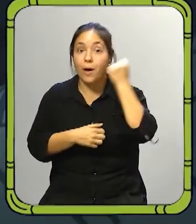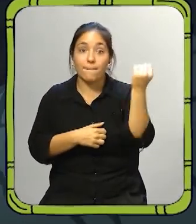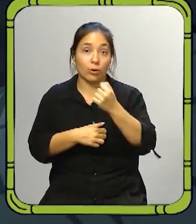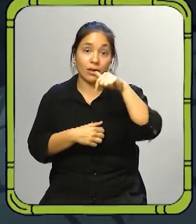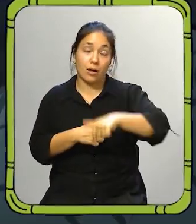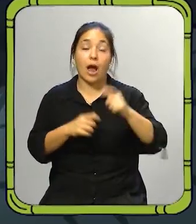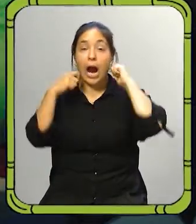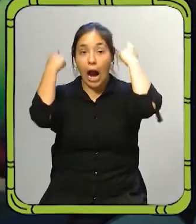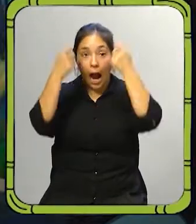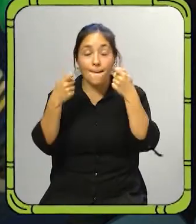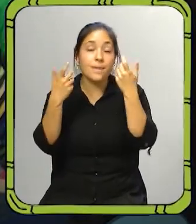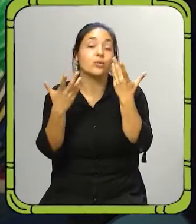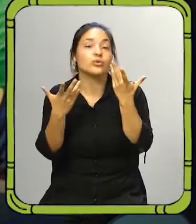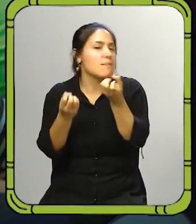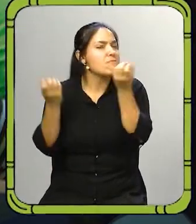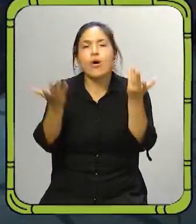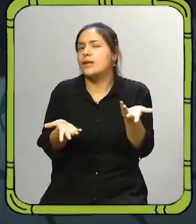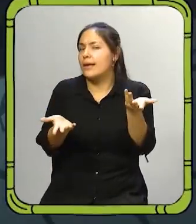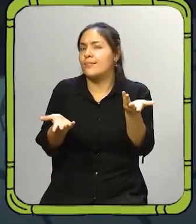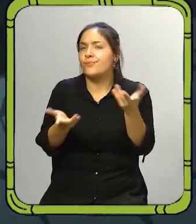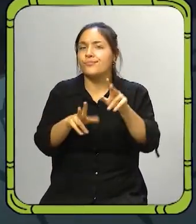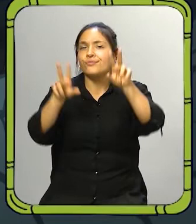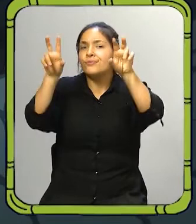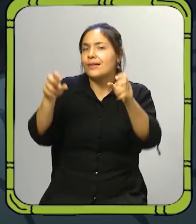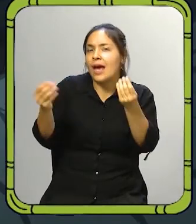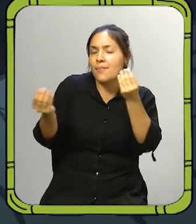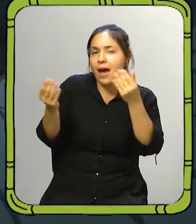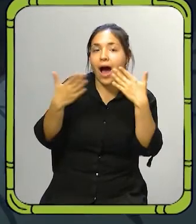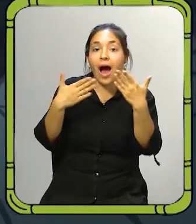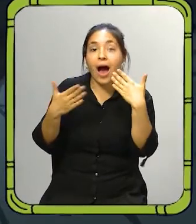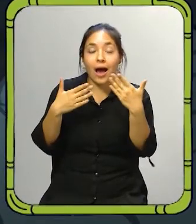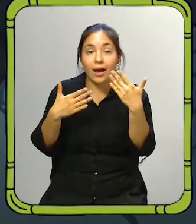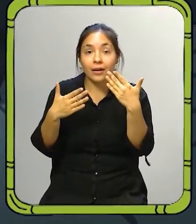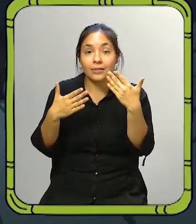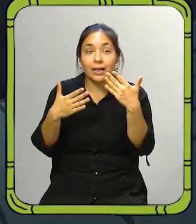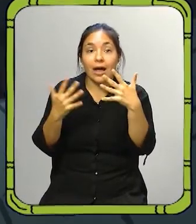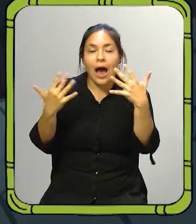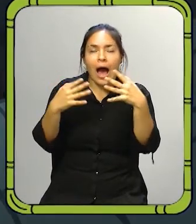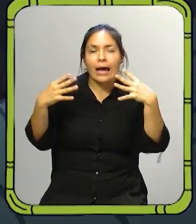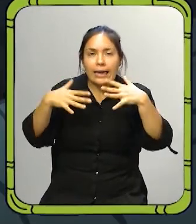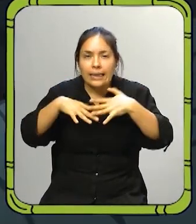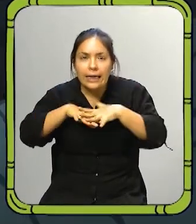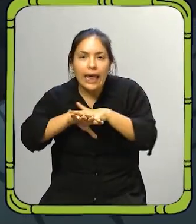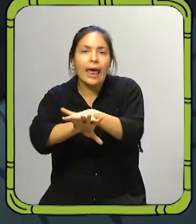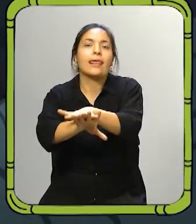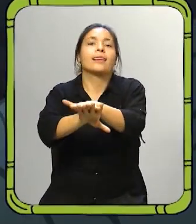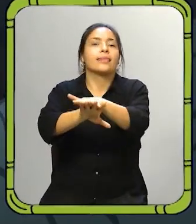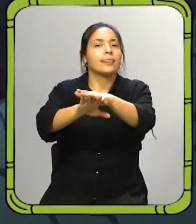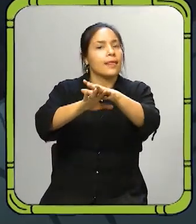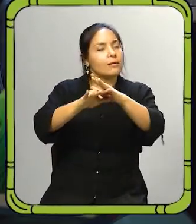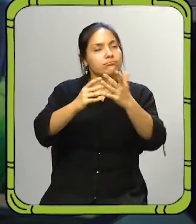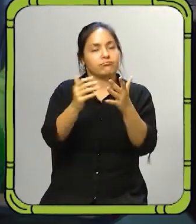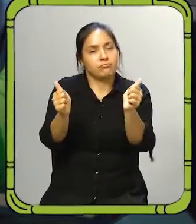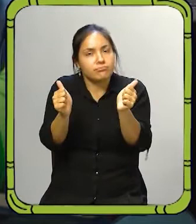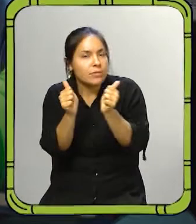cuento de la Caperucita. ¿Por qué? Porque habla de... de la red y el círculo de contención. Que tenemos que pedir ayuda,